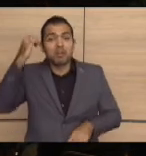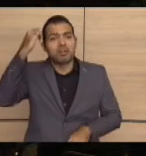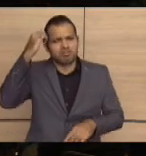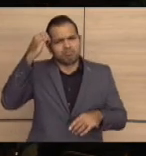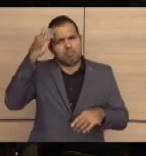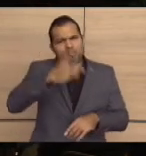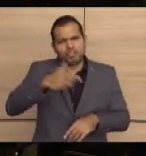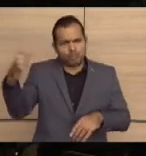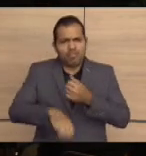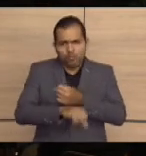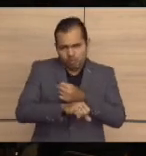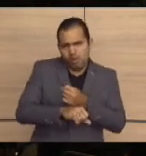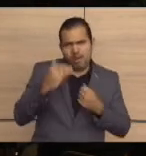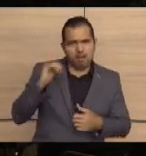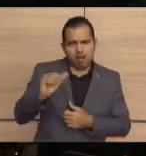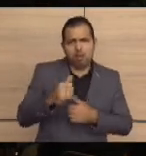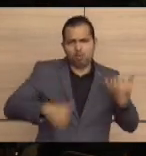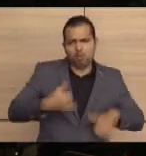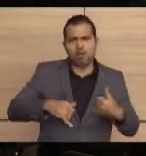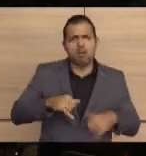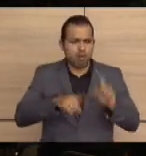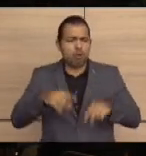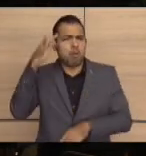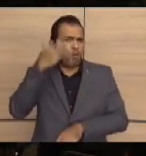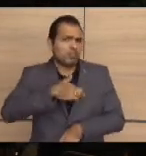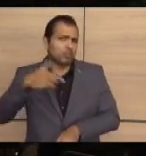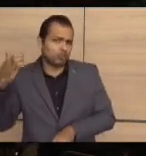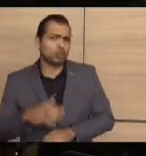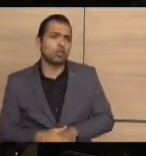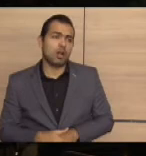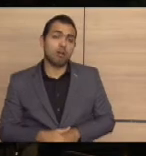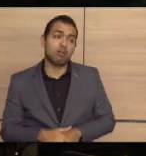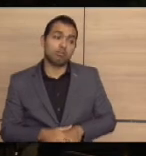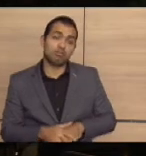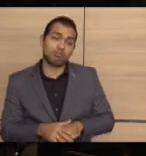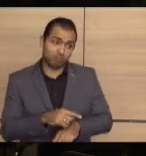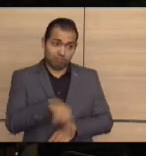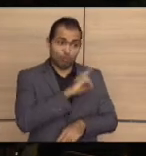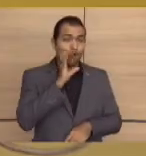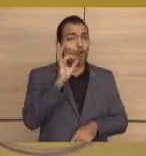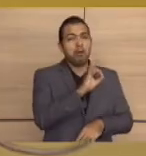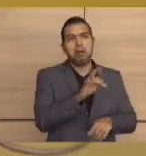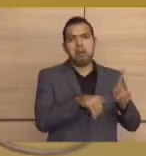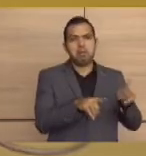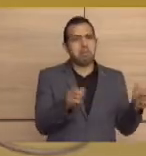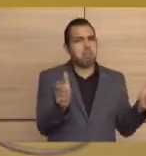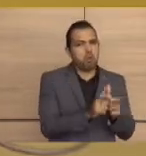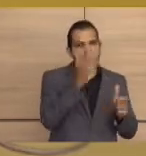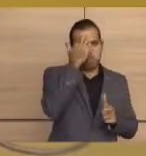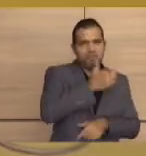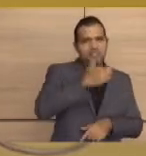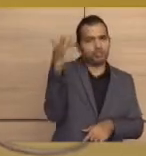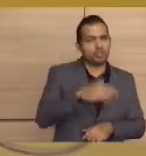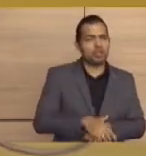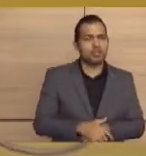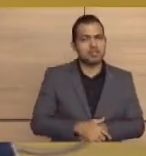a diferencia del fútbol masculino, lo cual también permitió llevar una lucha, una forma un poco